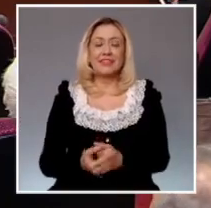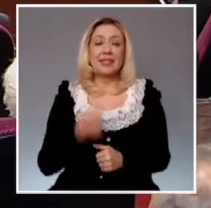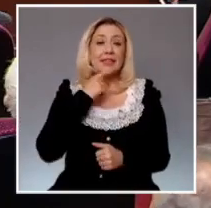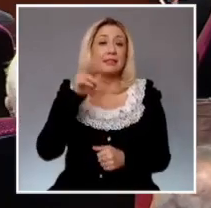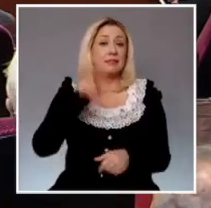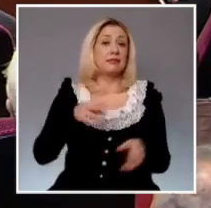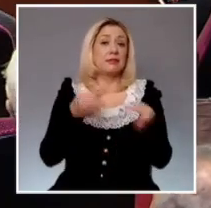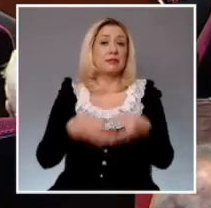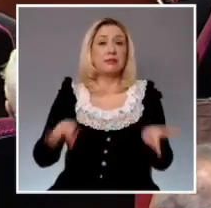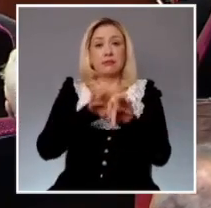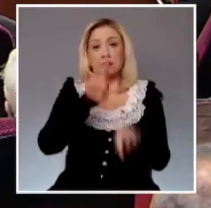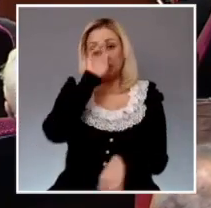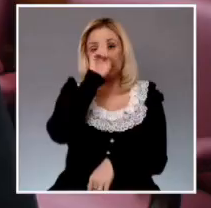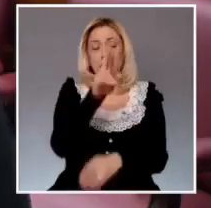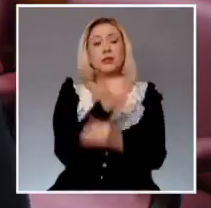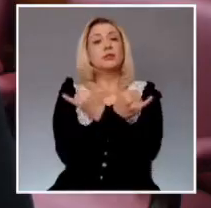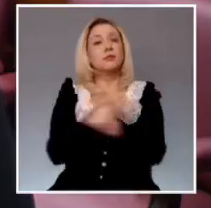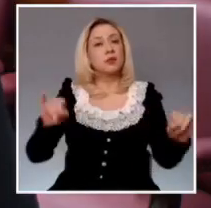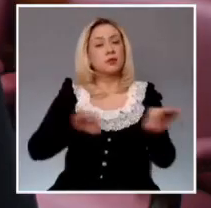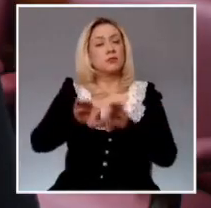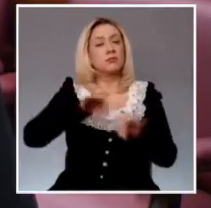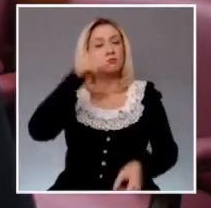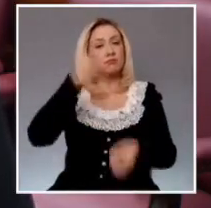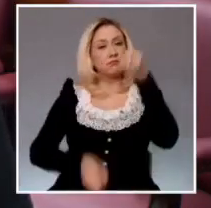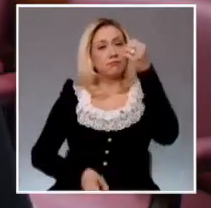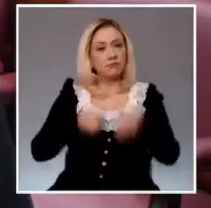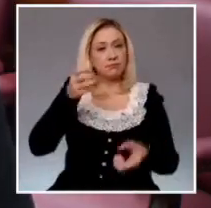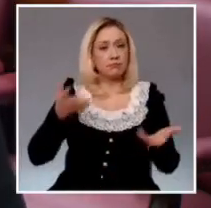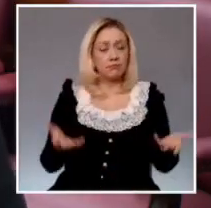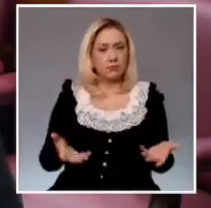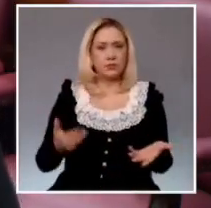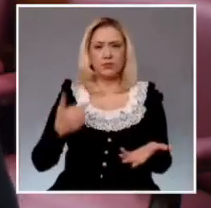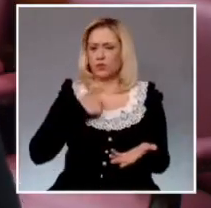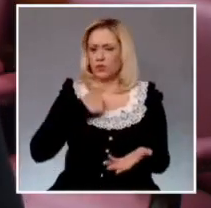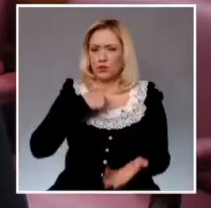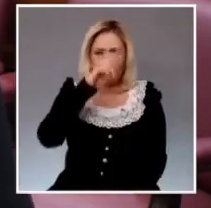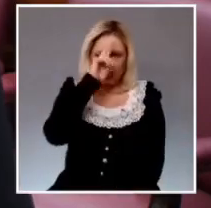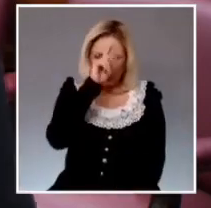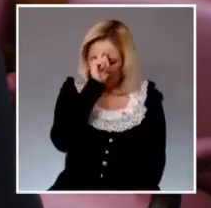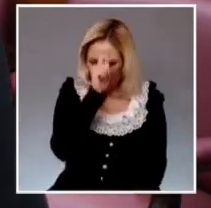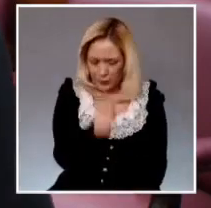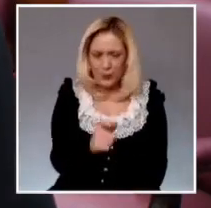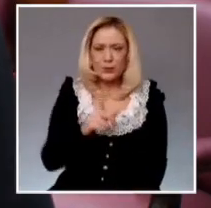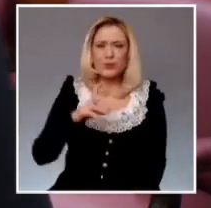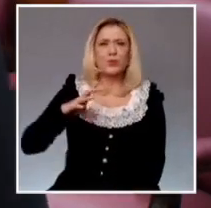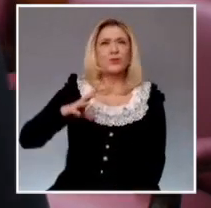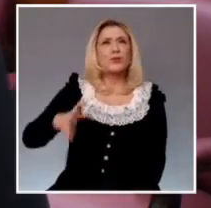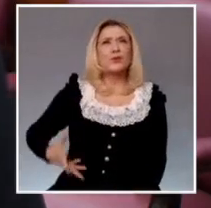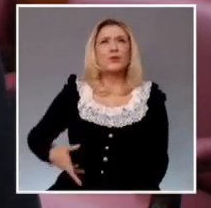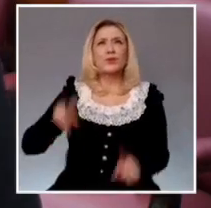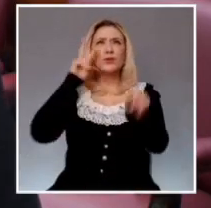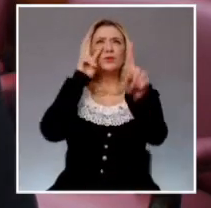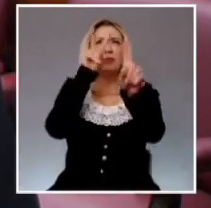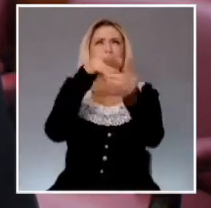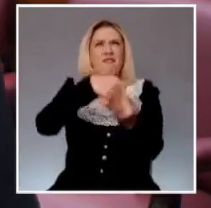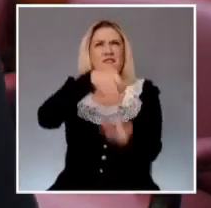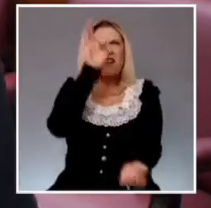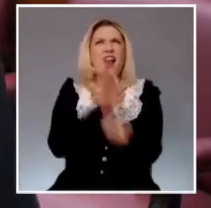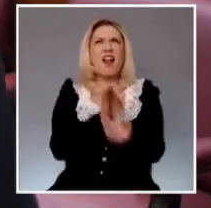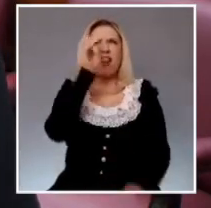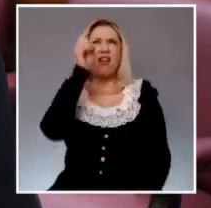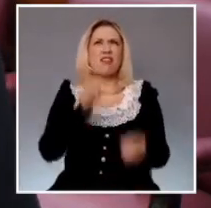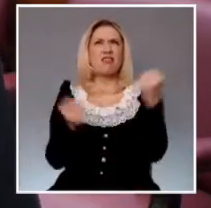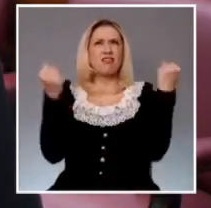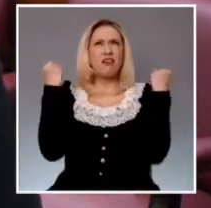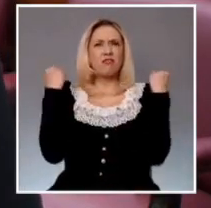la independencia judicial. Para mí es un honor, un privilegio escuchar una corte valiente, escuchar el informe de labores